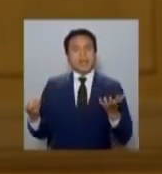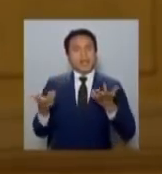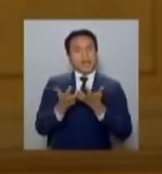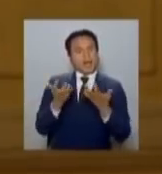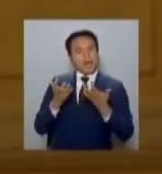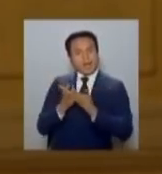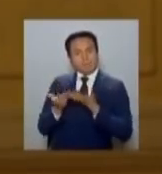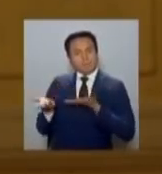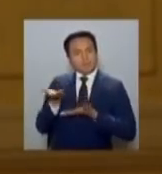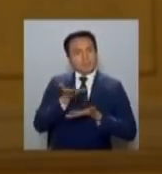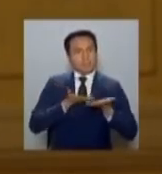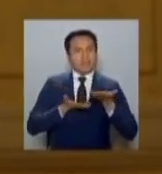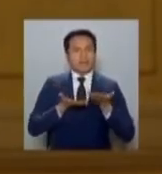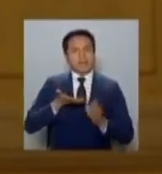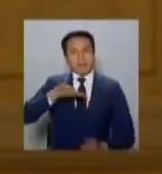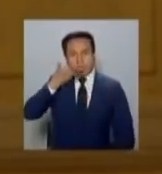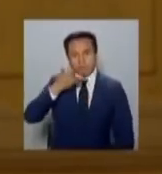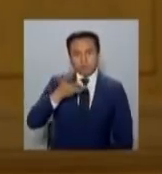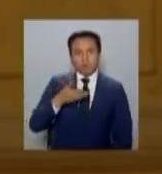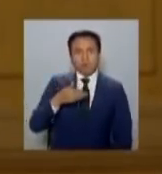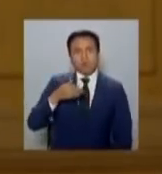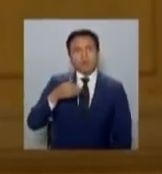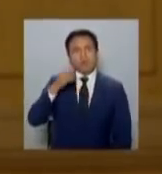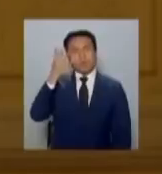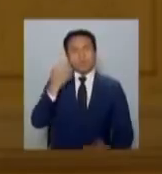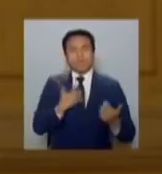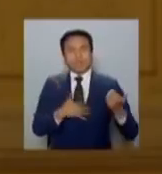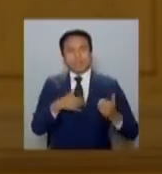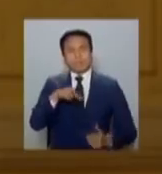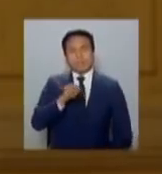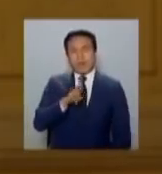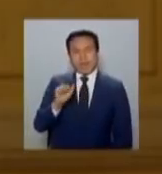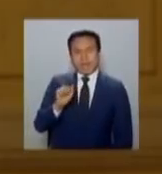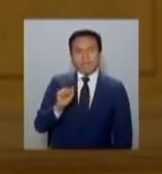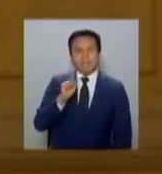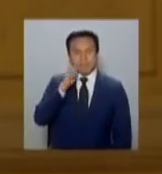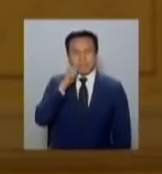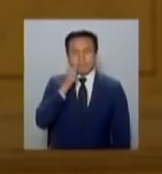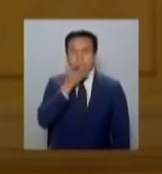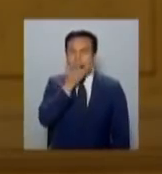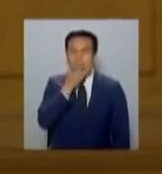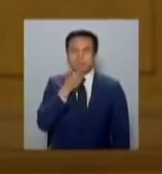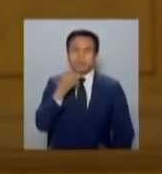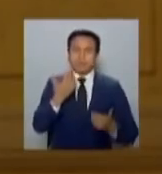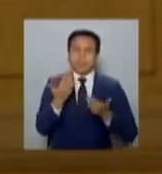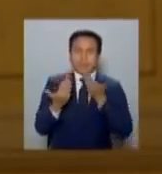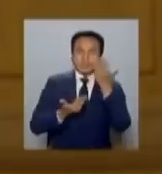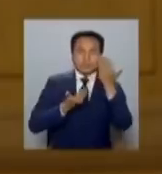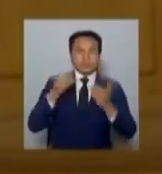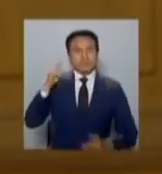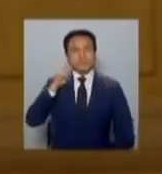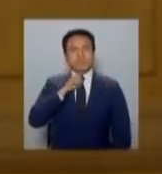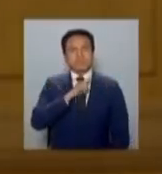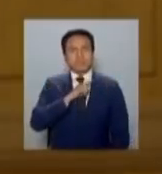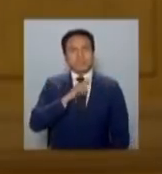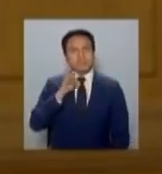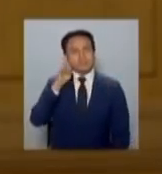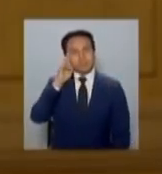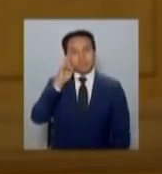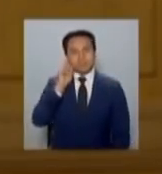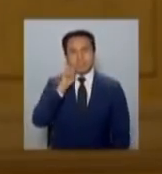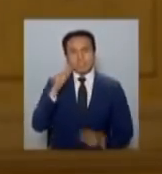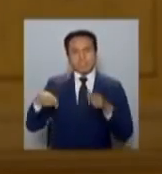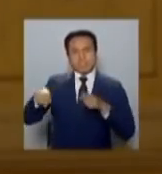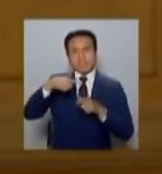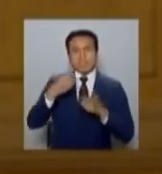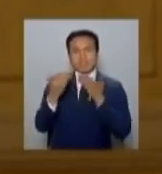en su conciencia, cuando está solo, ¿no es cierto? No lo sabemos. Porque dependiendo de las circunstancias, no que cambien las circunstancias de